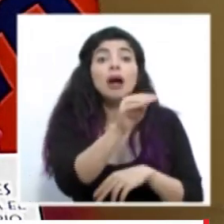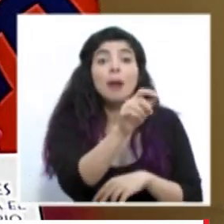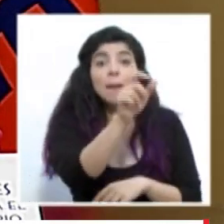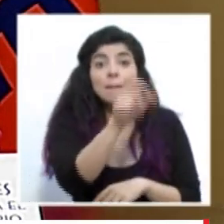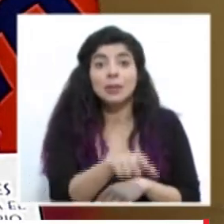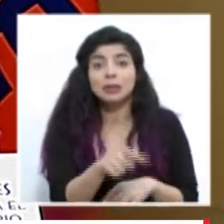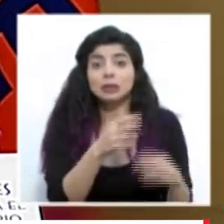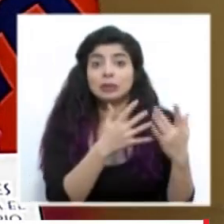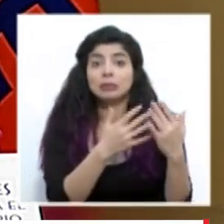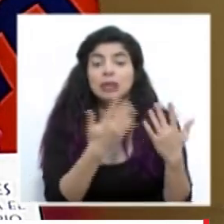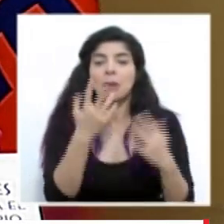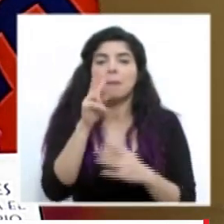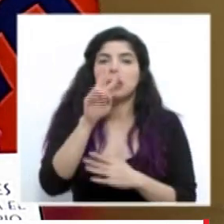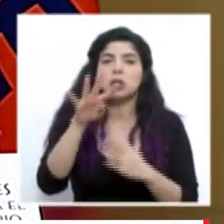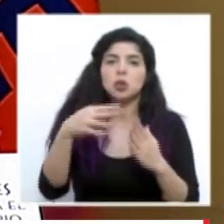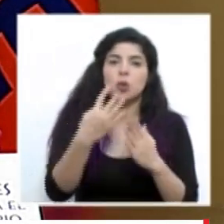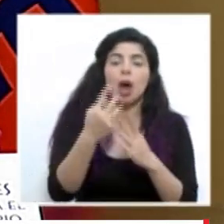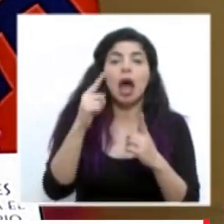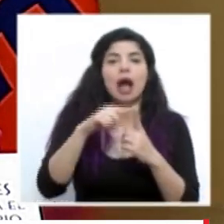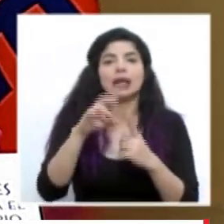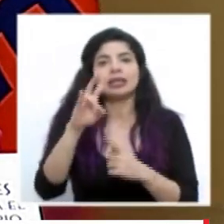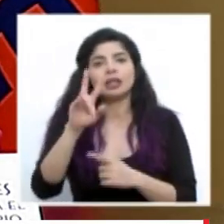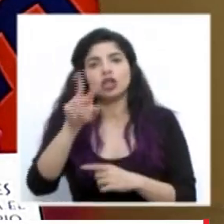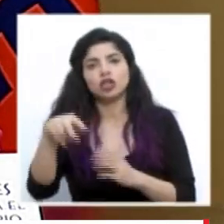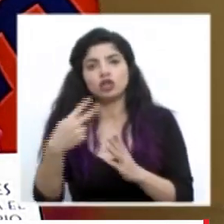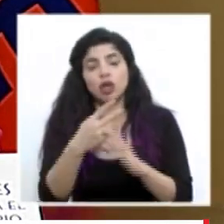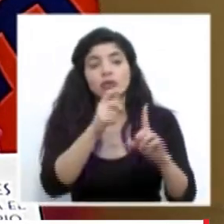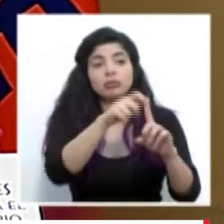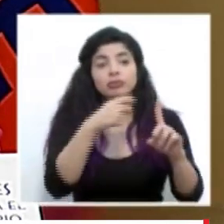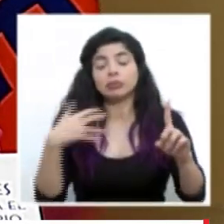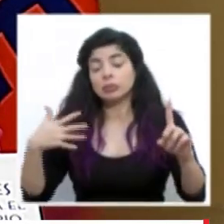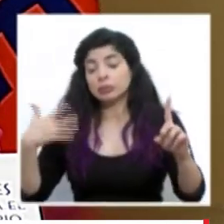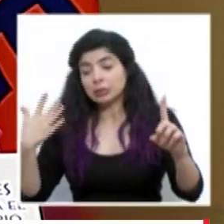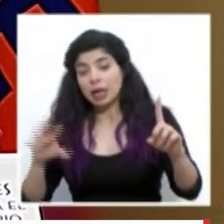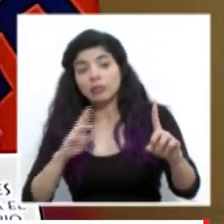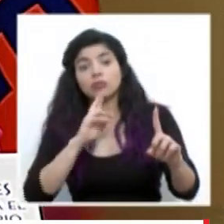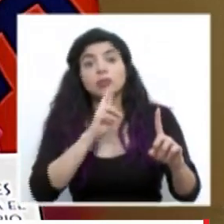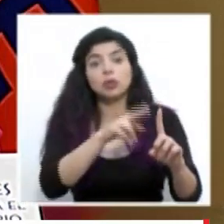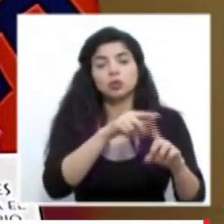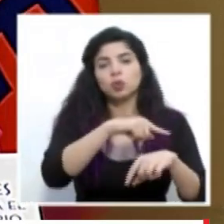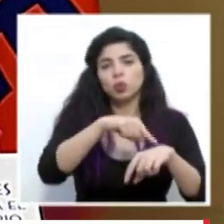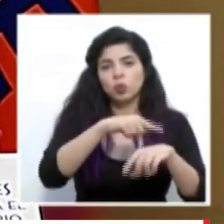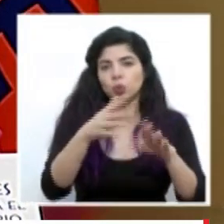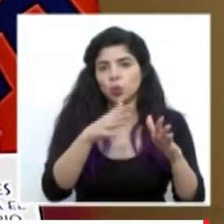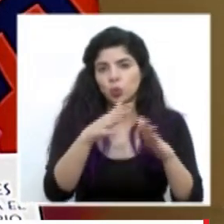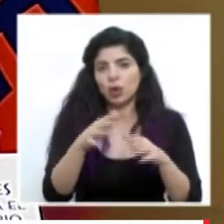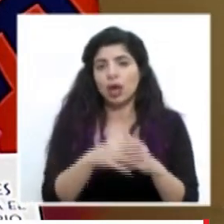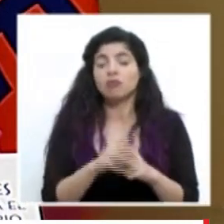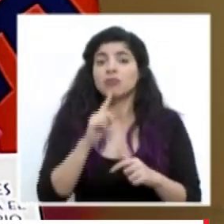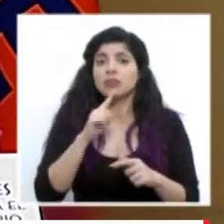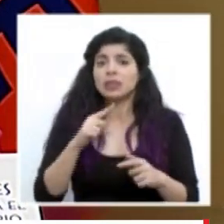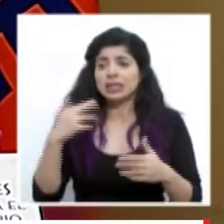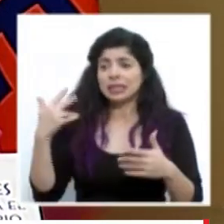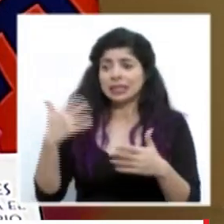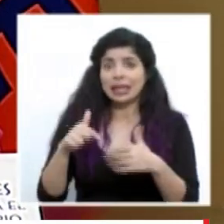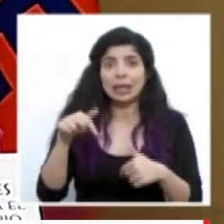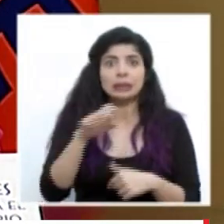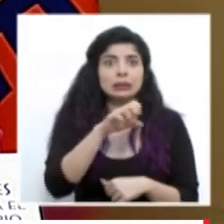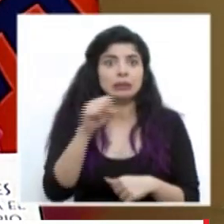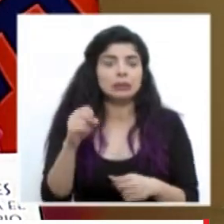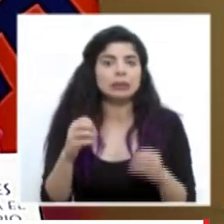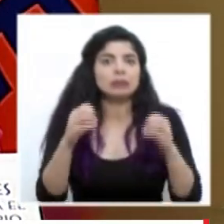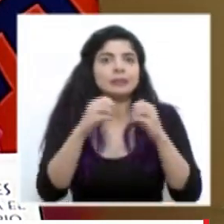en promedio pueden ir de 24 a 72 horas. Hemos tenido diferentes dificultades en este último